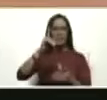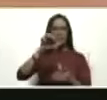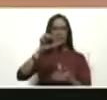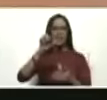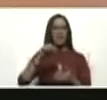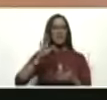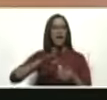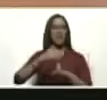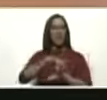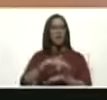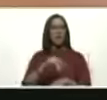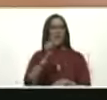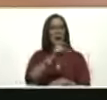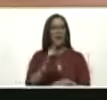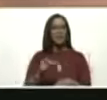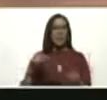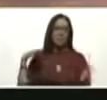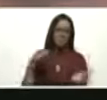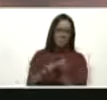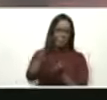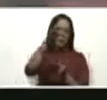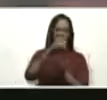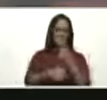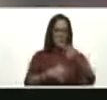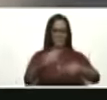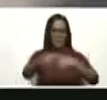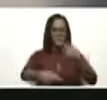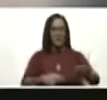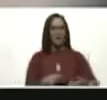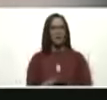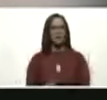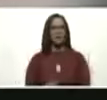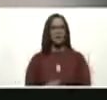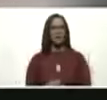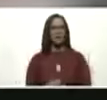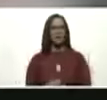Estaba abajo, chico, y la gente le pasaba por encima.